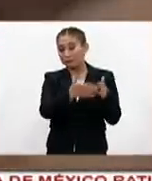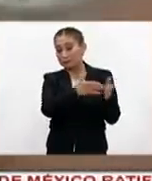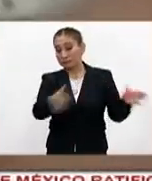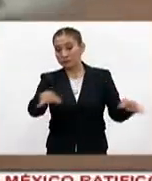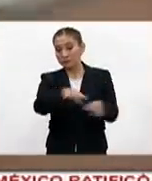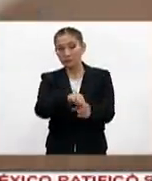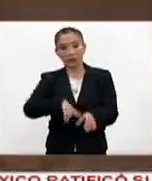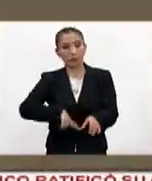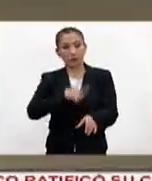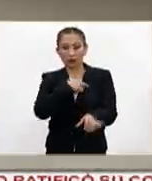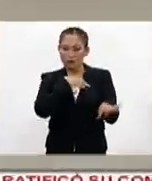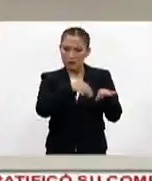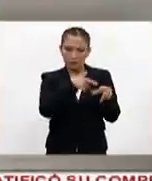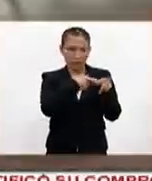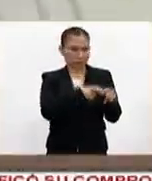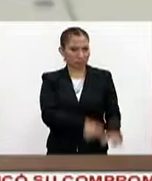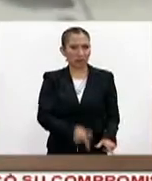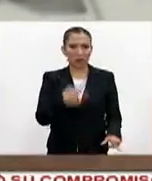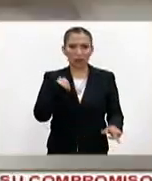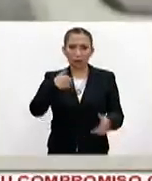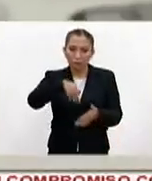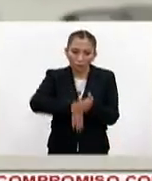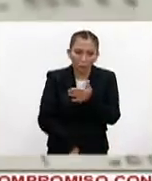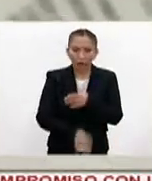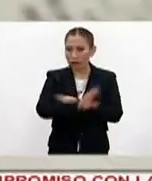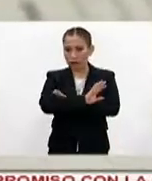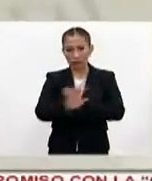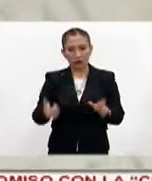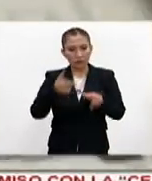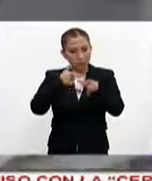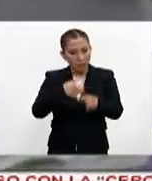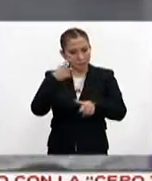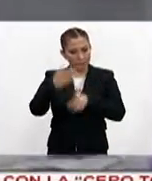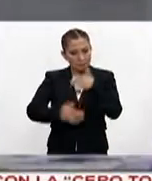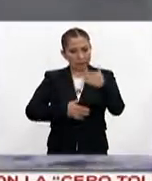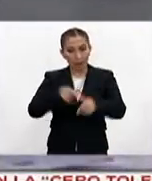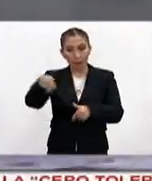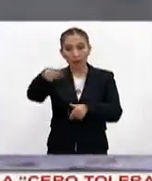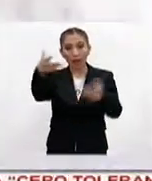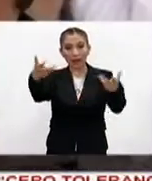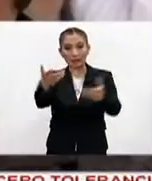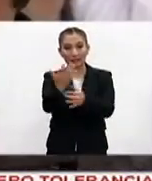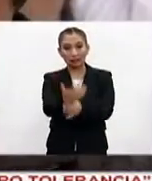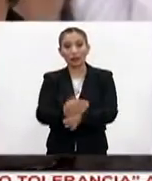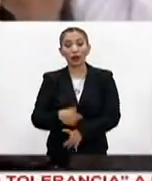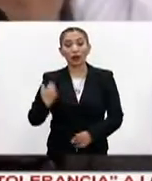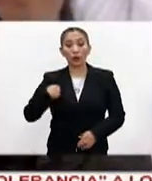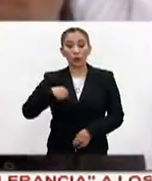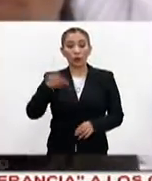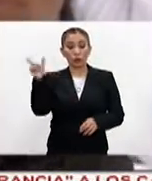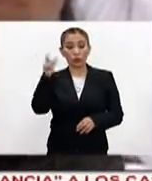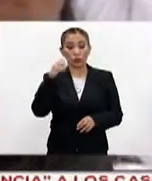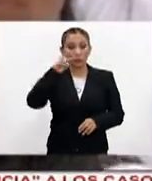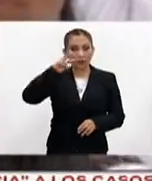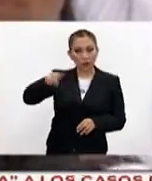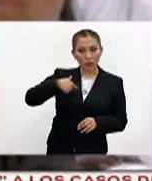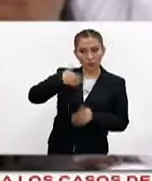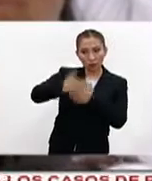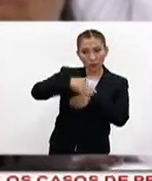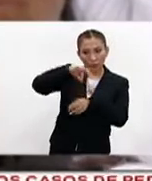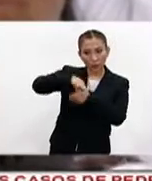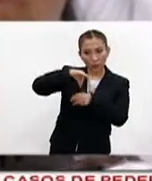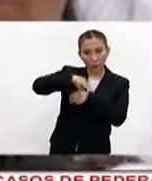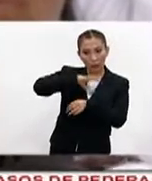el gobierno no deja de trabajar, no baja la cortina, porque lo que cuenta son los hechos. Cuando vivimos un clima electoral